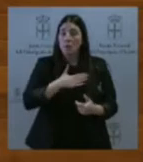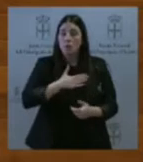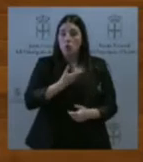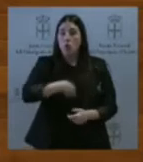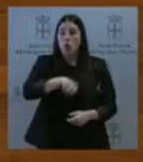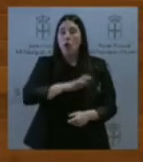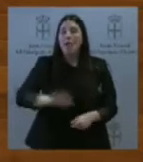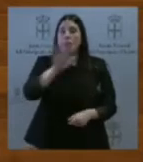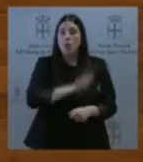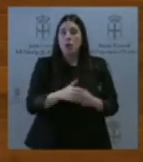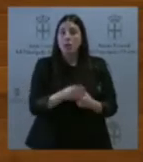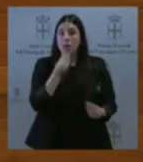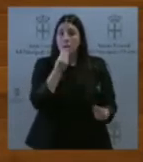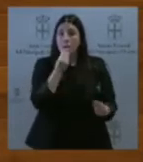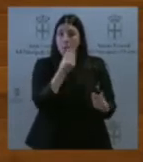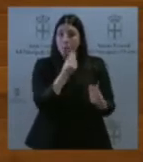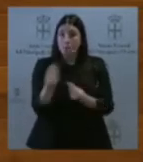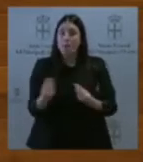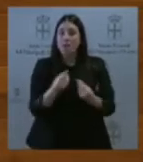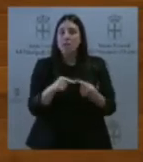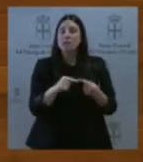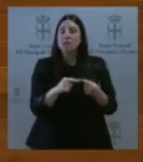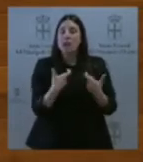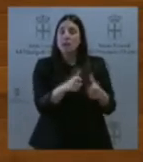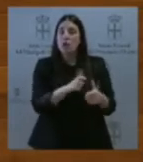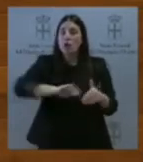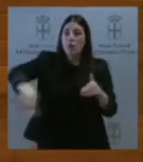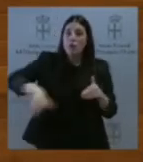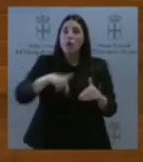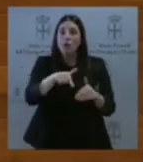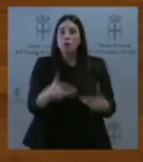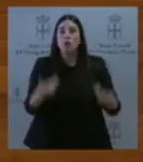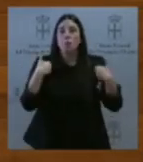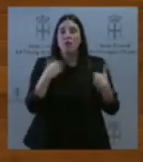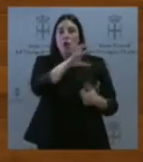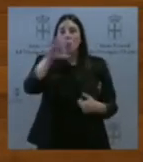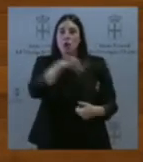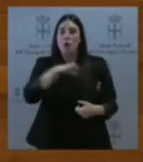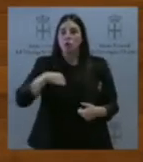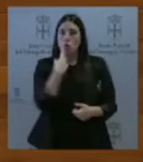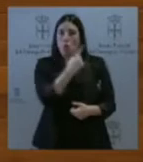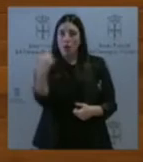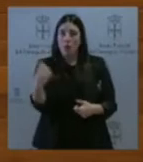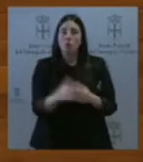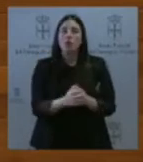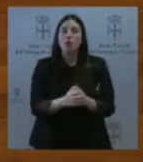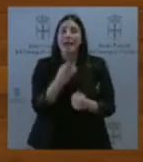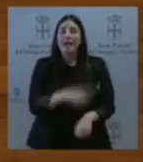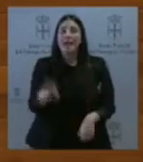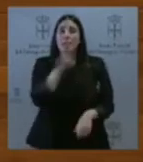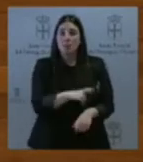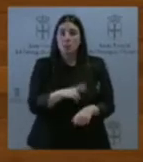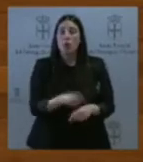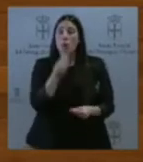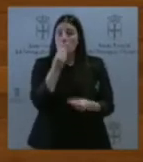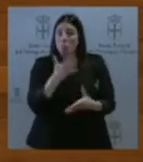de esa categoría, la competencia es de la entidad que en cada comunidad tenga a su cargo el patrimonio histórico. Repito, para los bienes que caen fuera de esa categoría, la